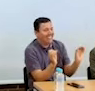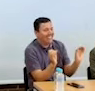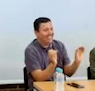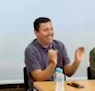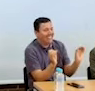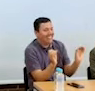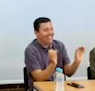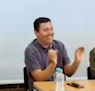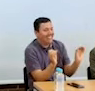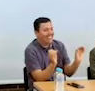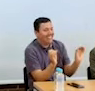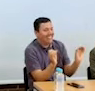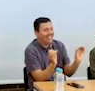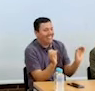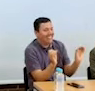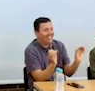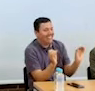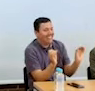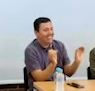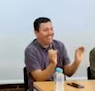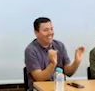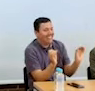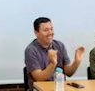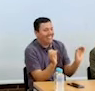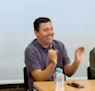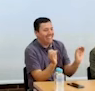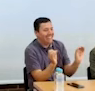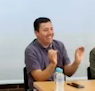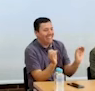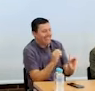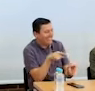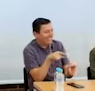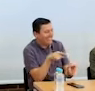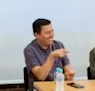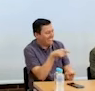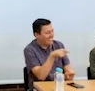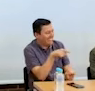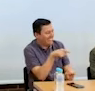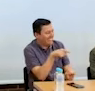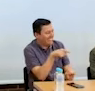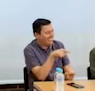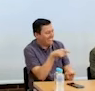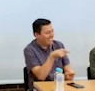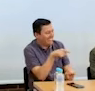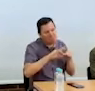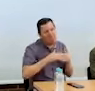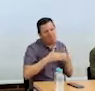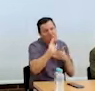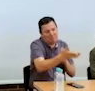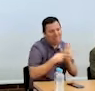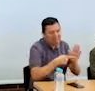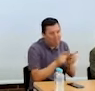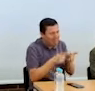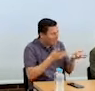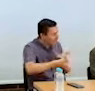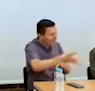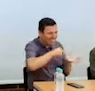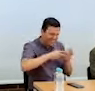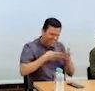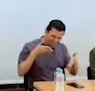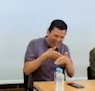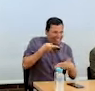este mundo, porque muchas personas se preguntarán, ¿qué es la epistemología sorda? Es un tema realmente nuevo, pero más adelante lo